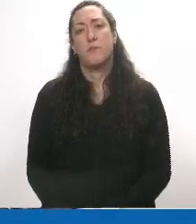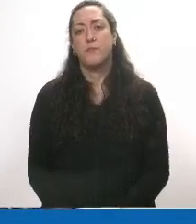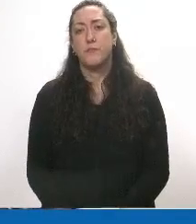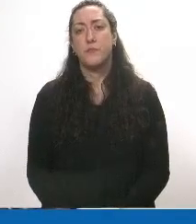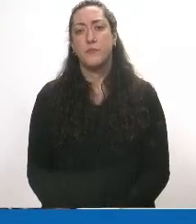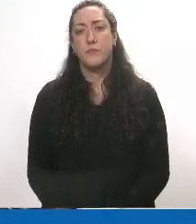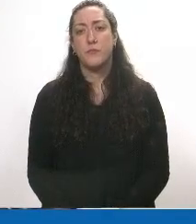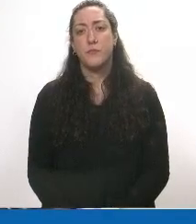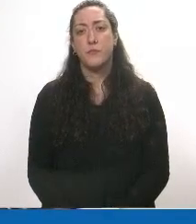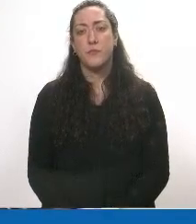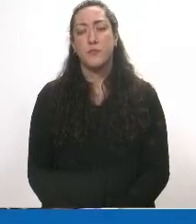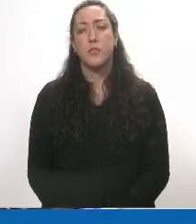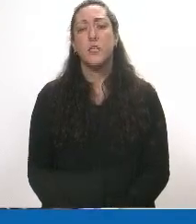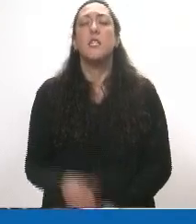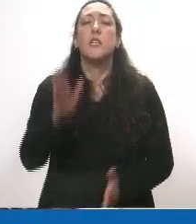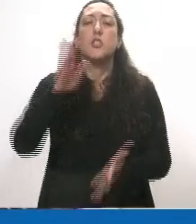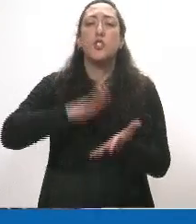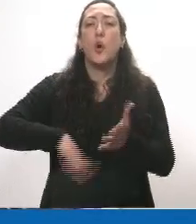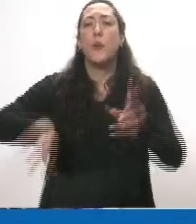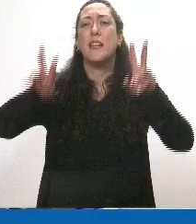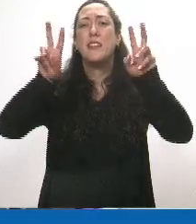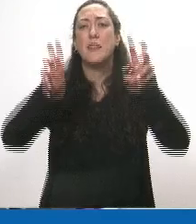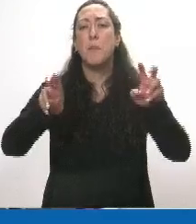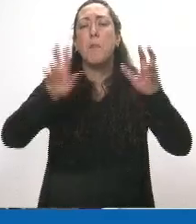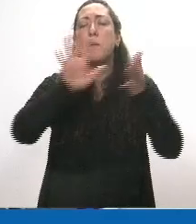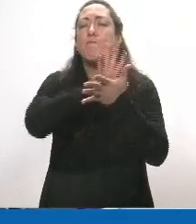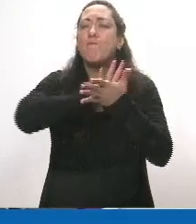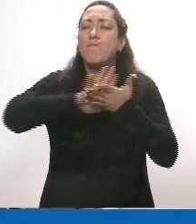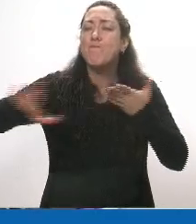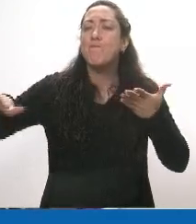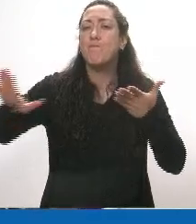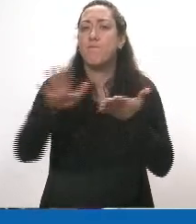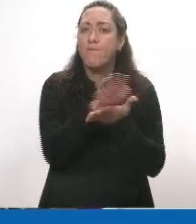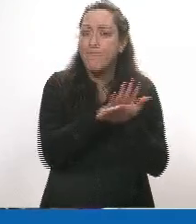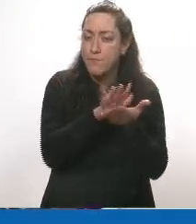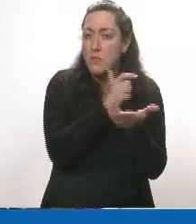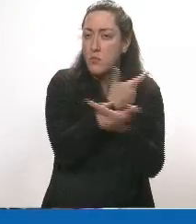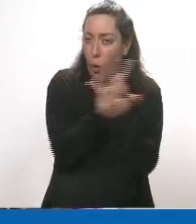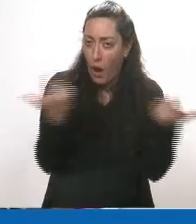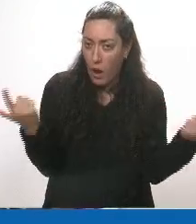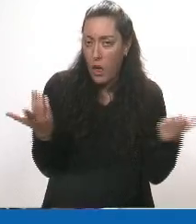Y en aras de la transparencia, hay antecedentes